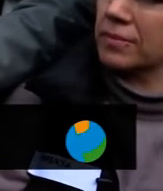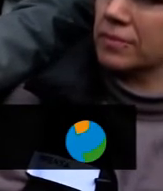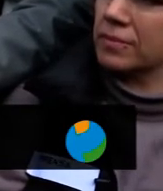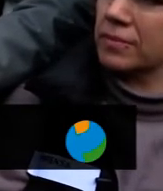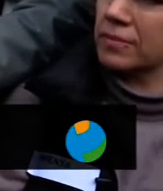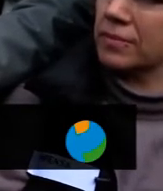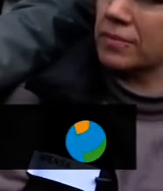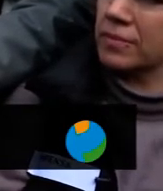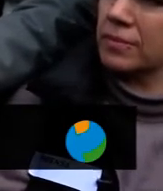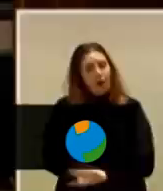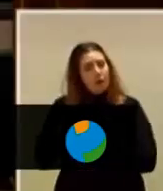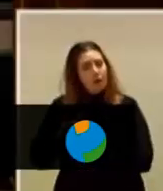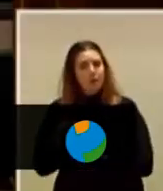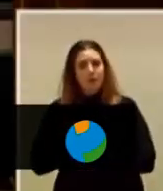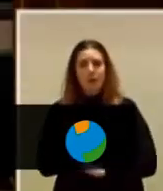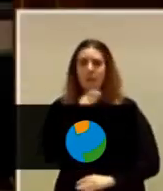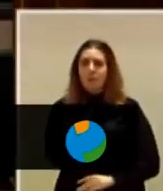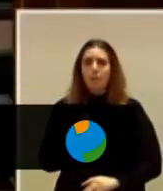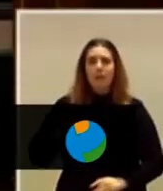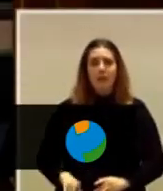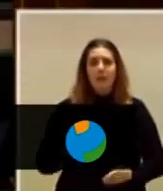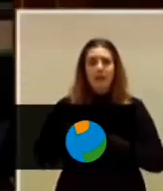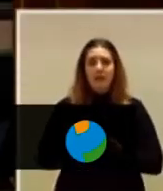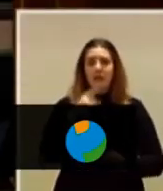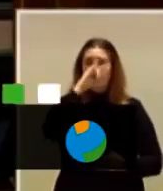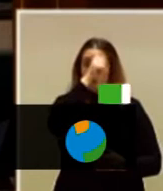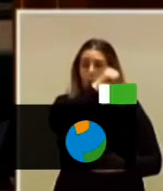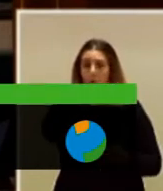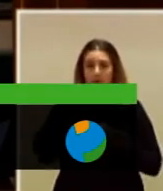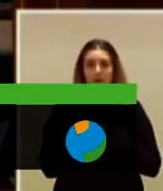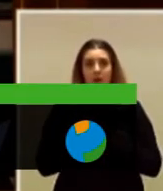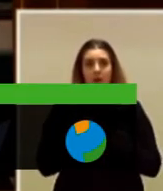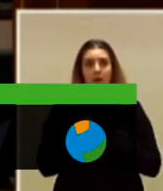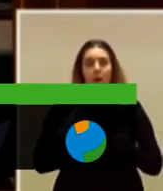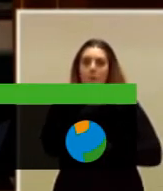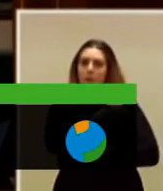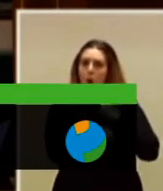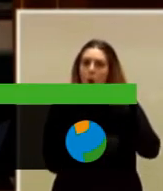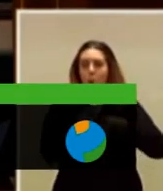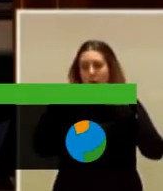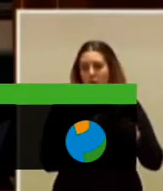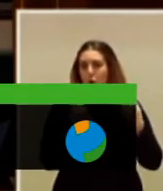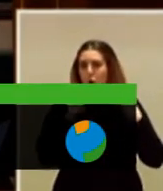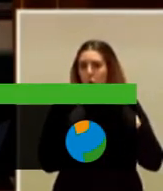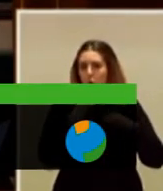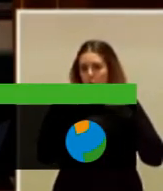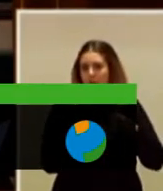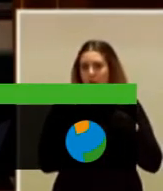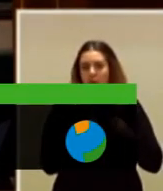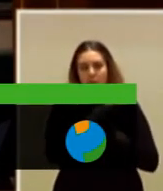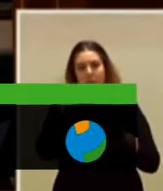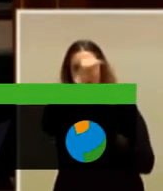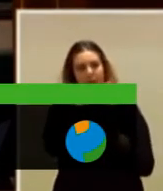jueces y les acusa de aplicación defectuosa y de machismo. El conjunto de operadores jurídicos tienen la formación en perspectiva de